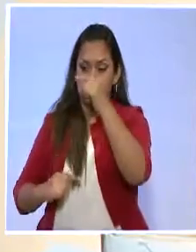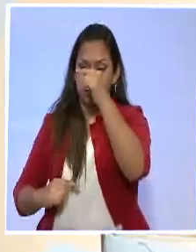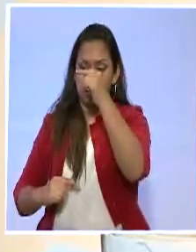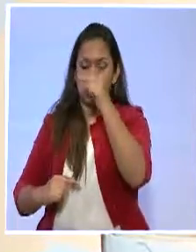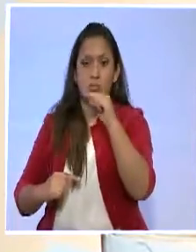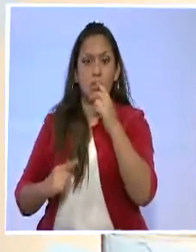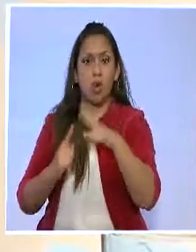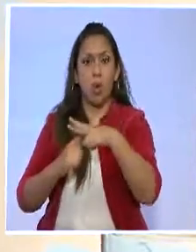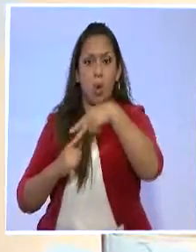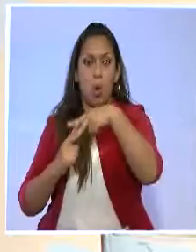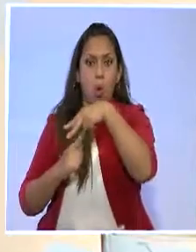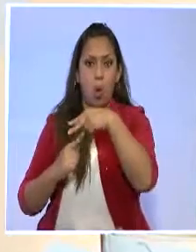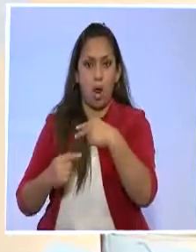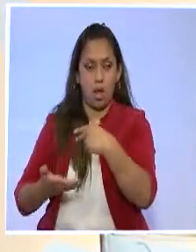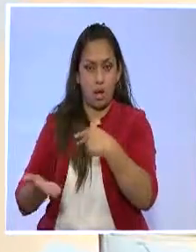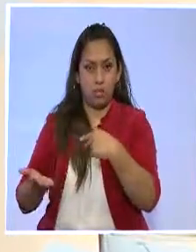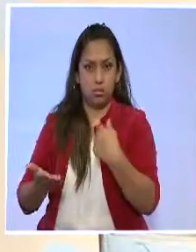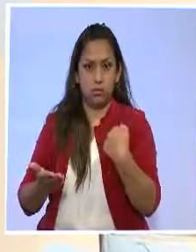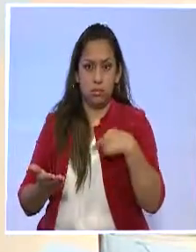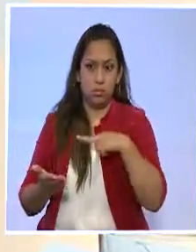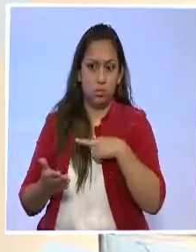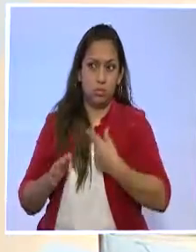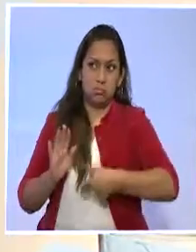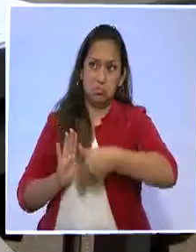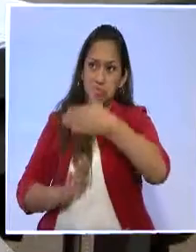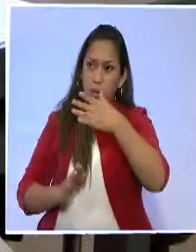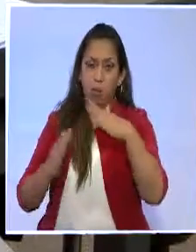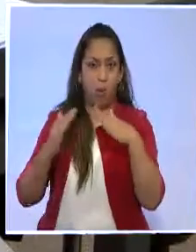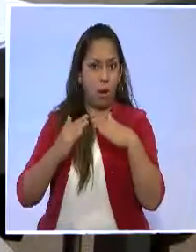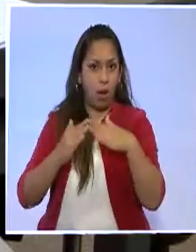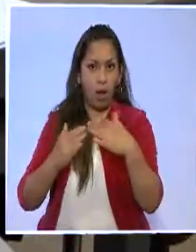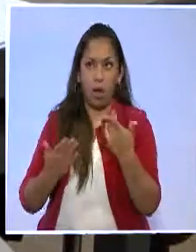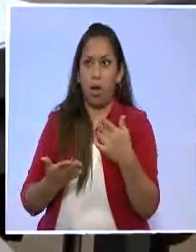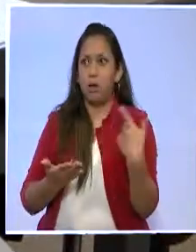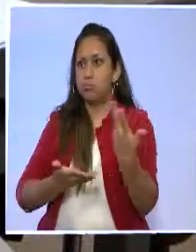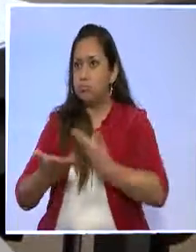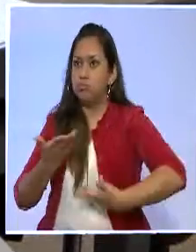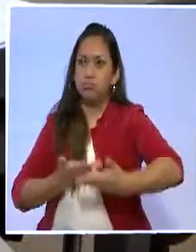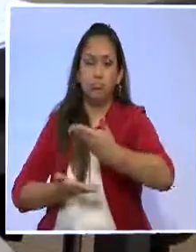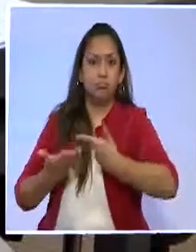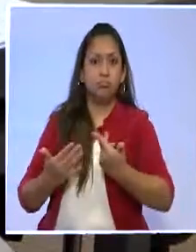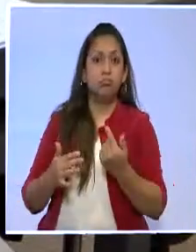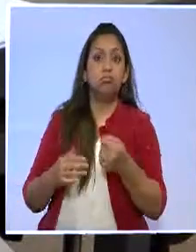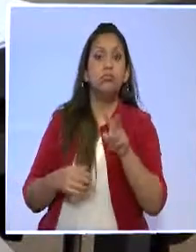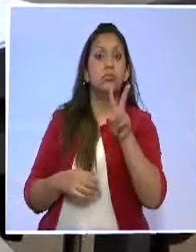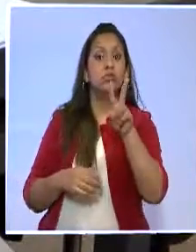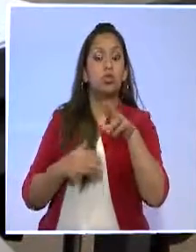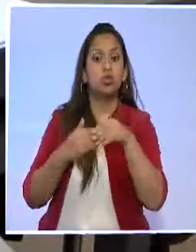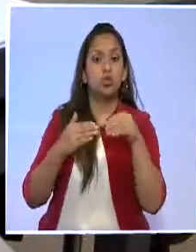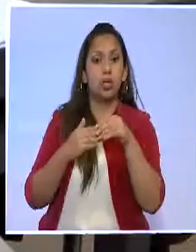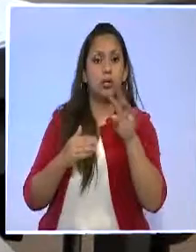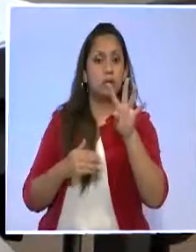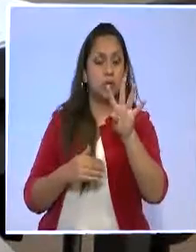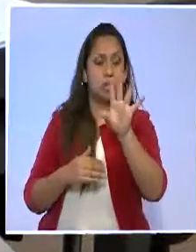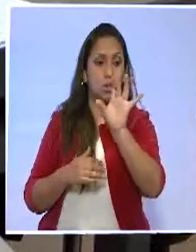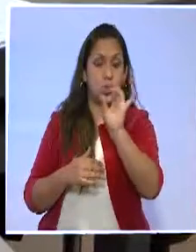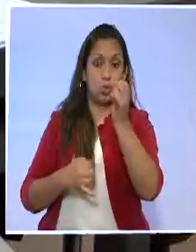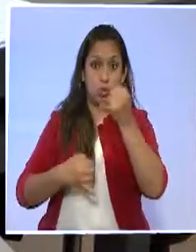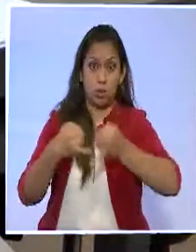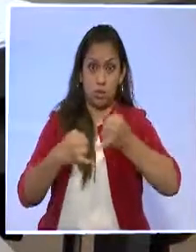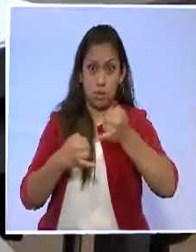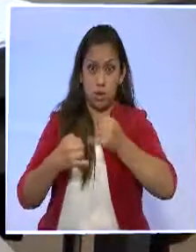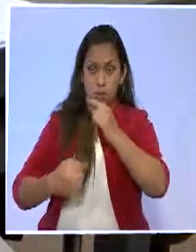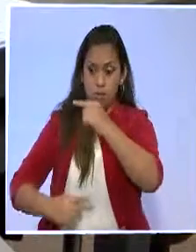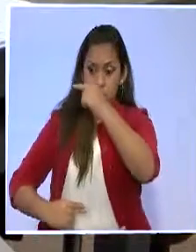centímetros cúbicos que son lo que nosotros llevamos a la casa a la familia oa la reunión de los amigos el precio actual es 2 dólares 48 centavos que